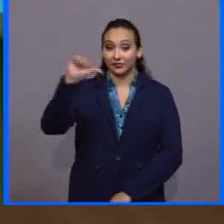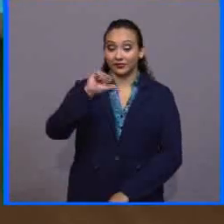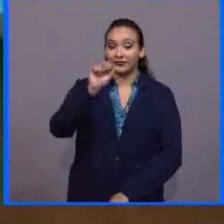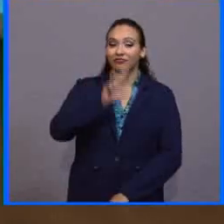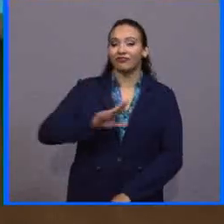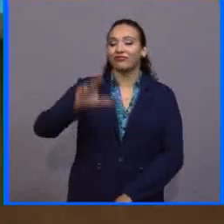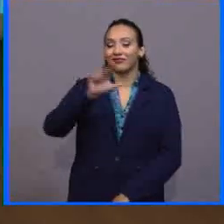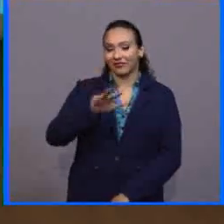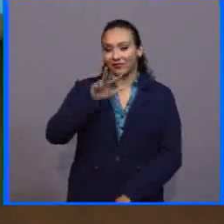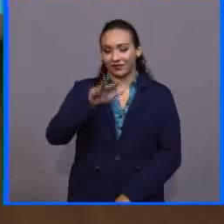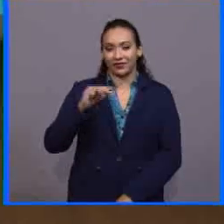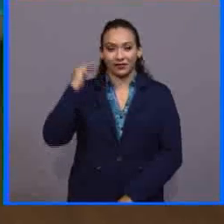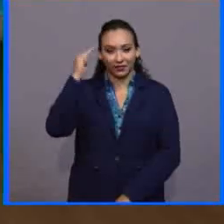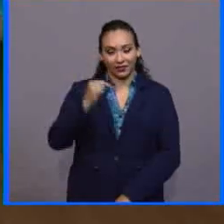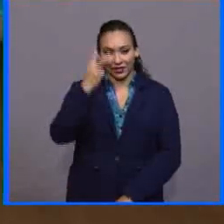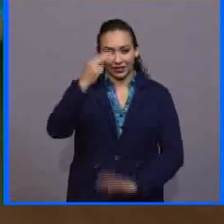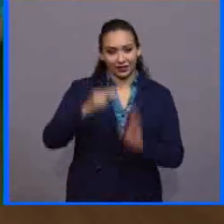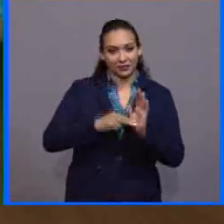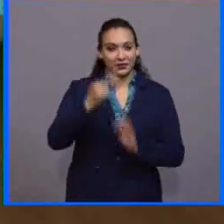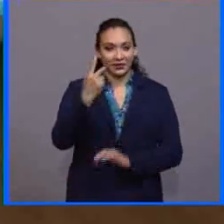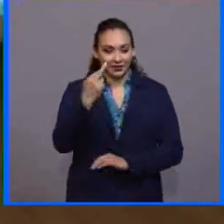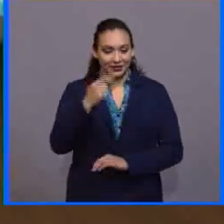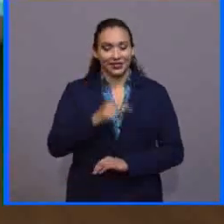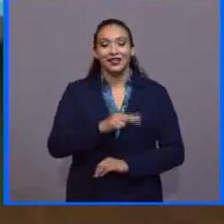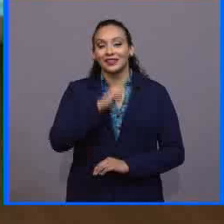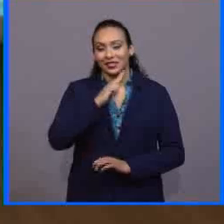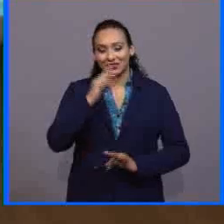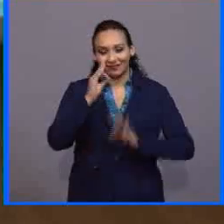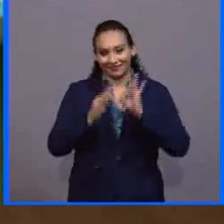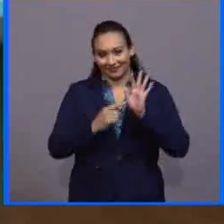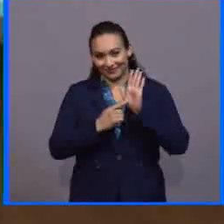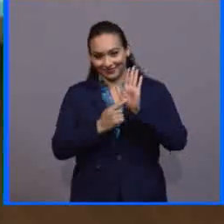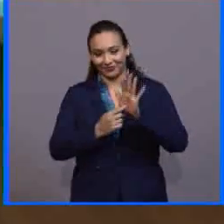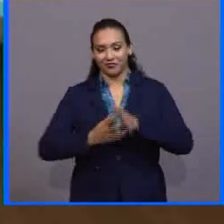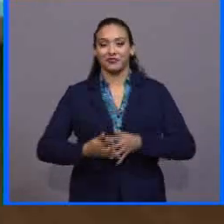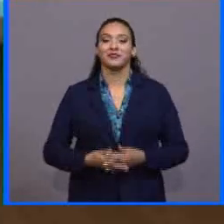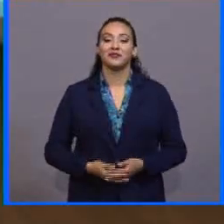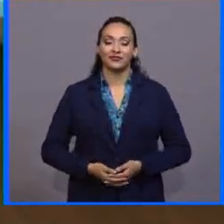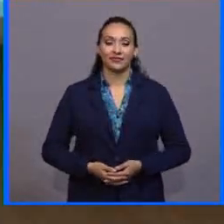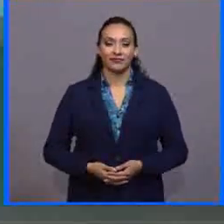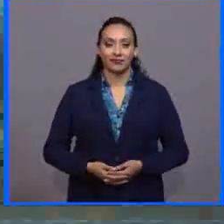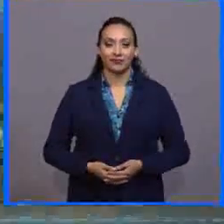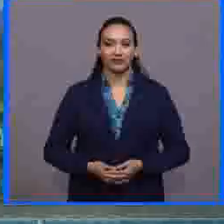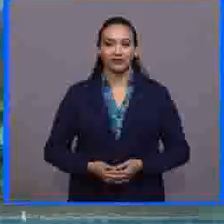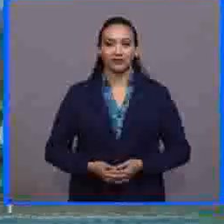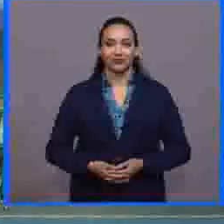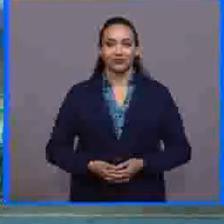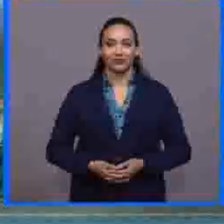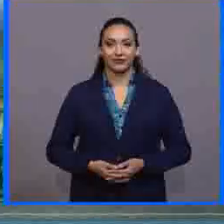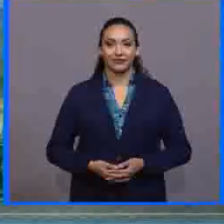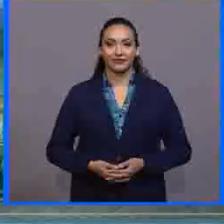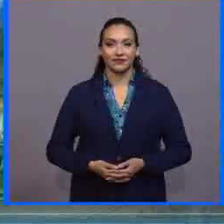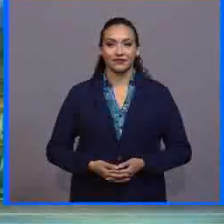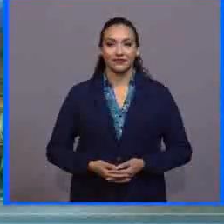es martes 18 de marzo de 2025 y estas son las noticias.